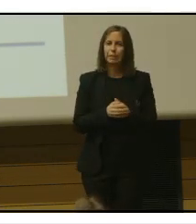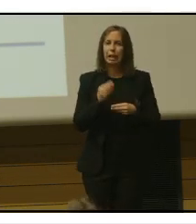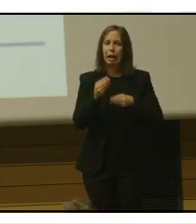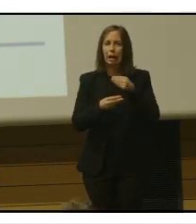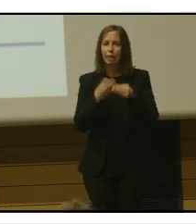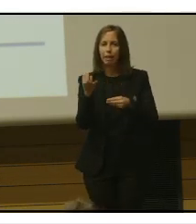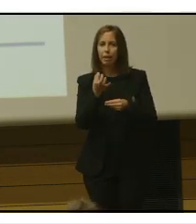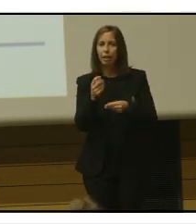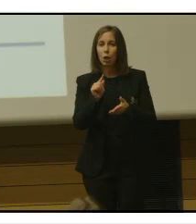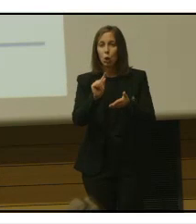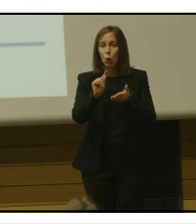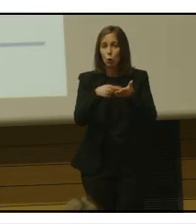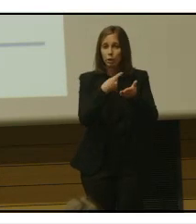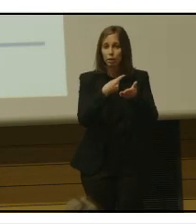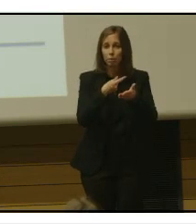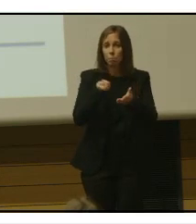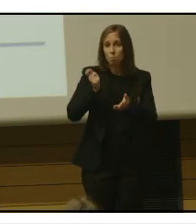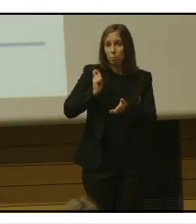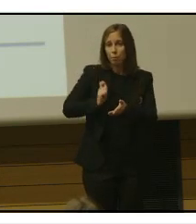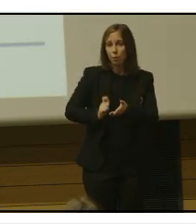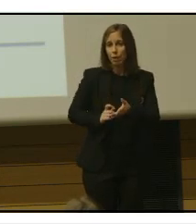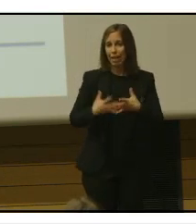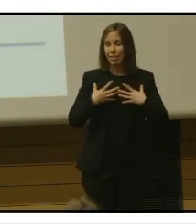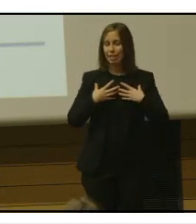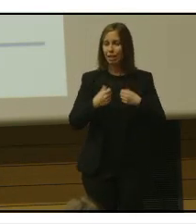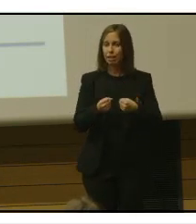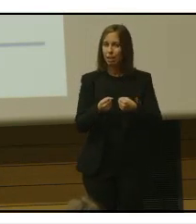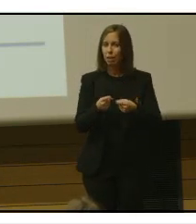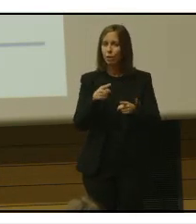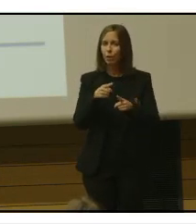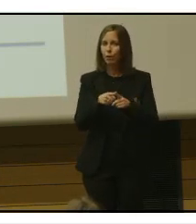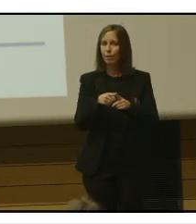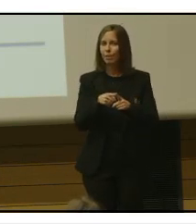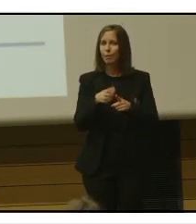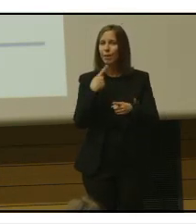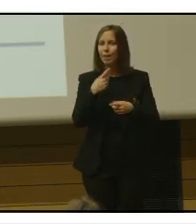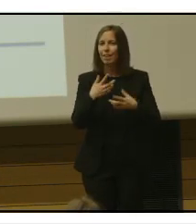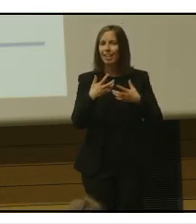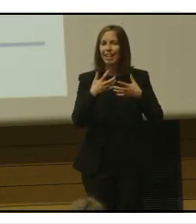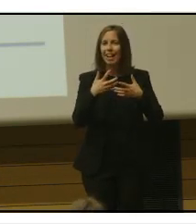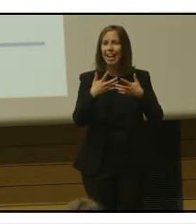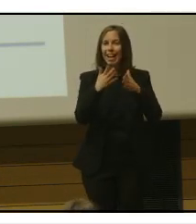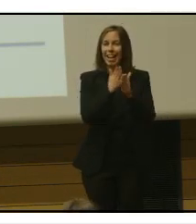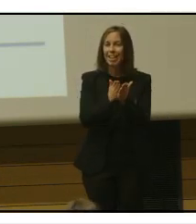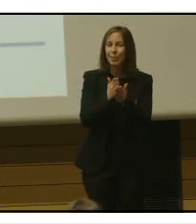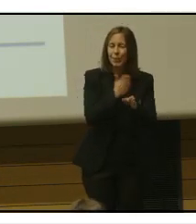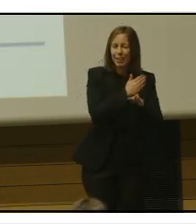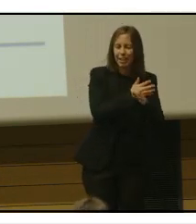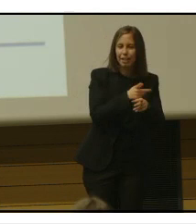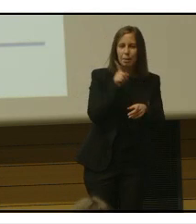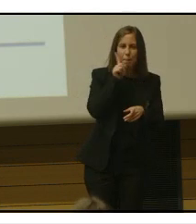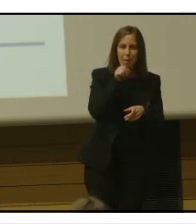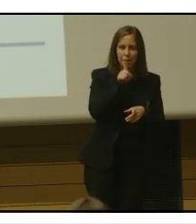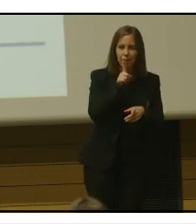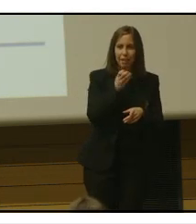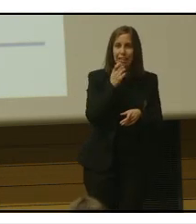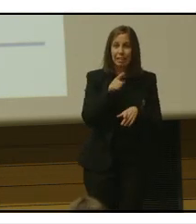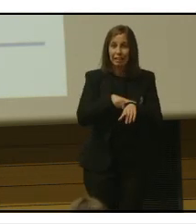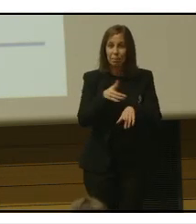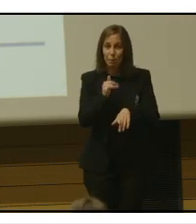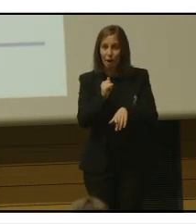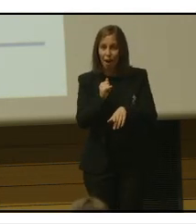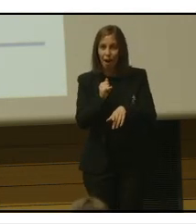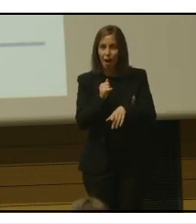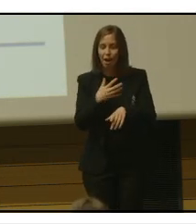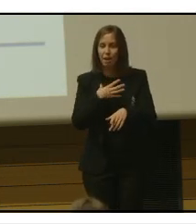es contratan a profesionales sanitarios para que desacrediten los estudios que se están haciendo, pero si alguna vez tenéis un ratito y os interesan